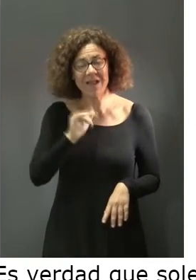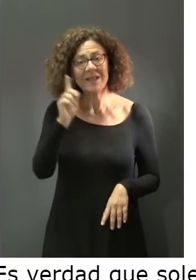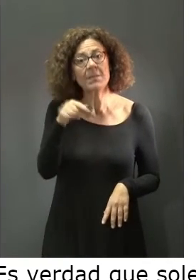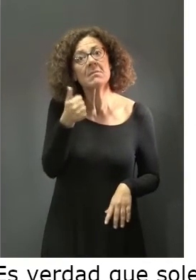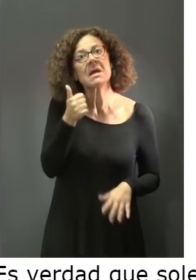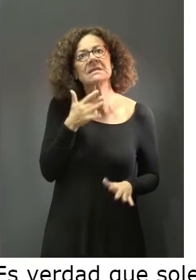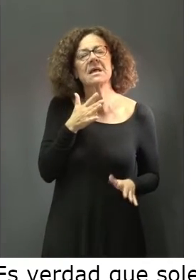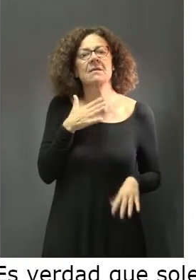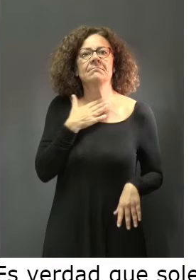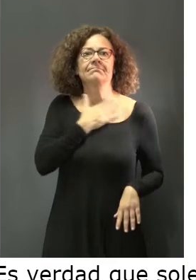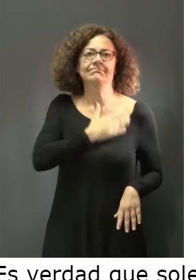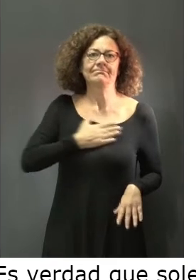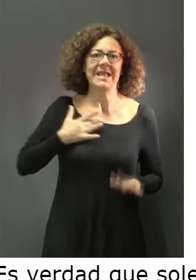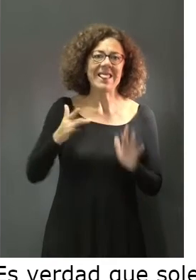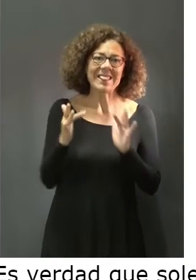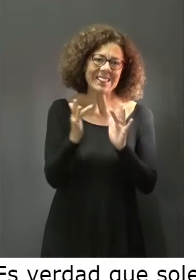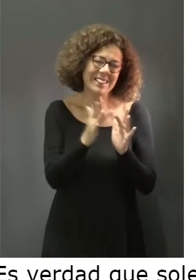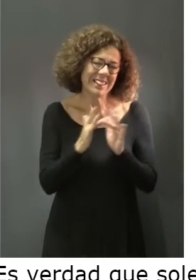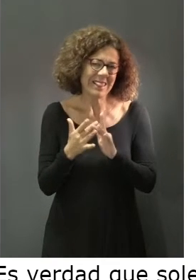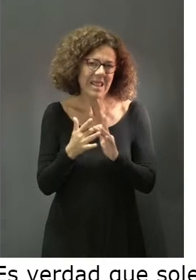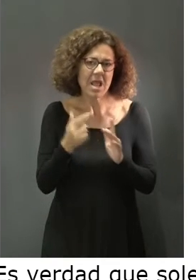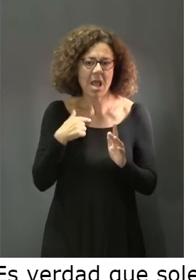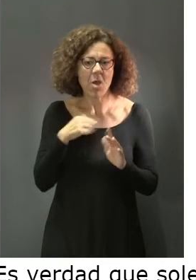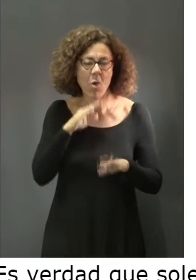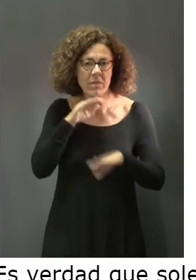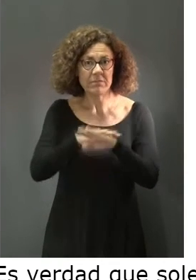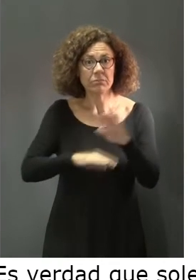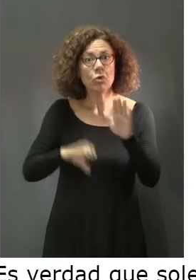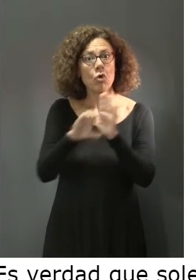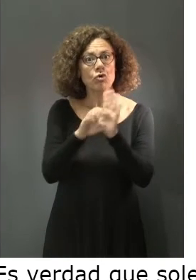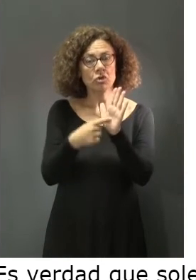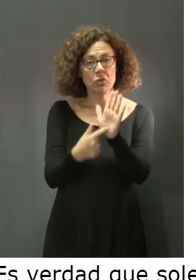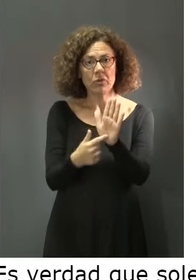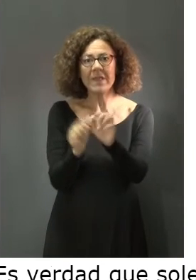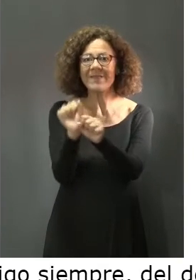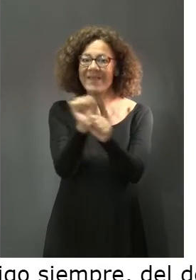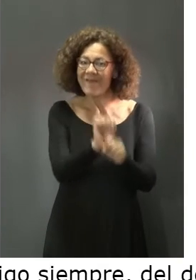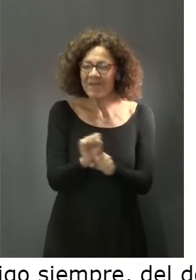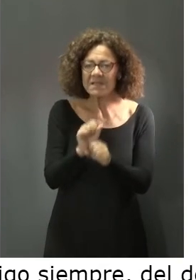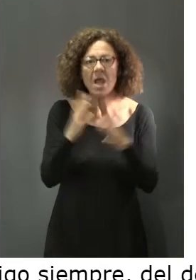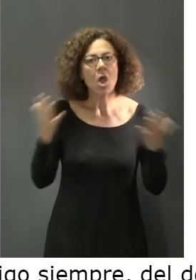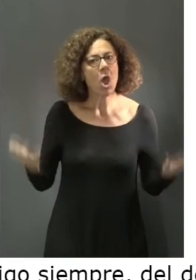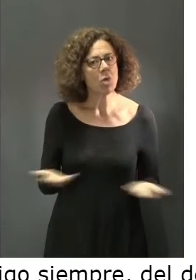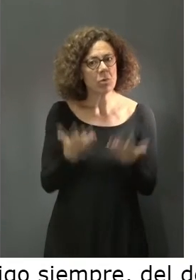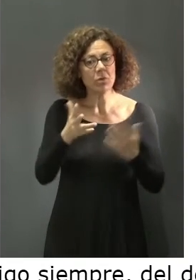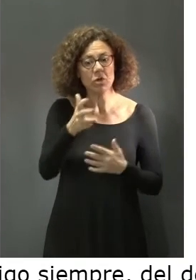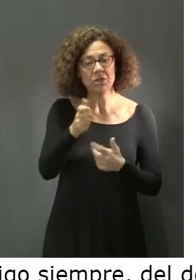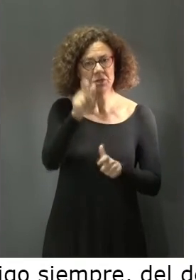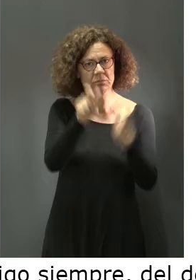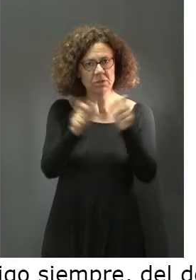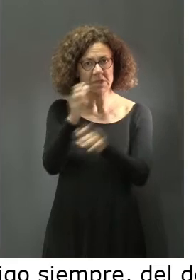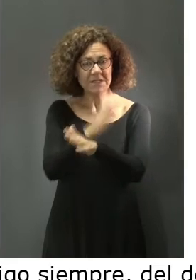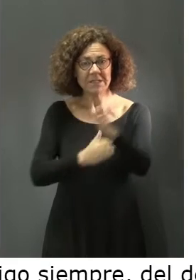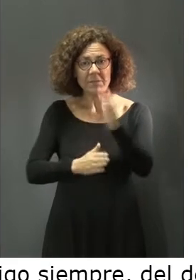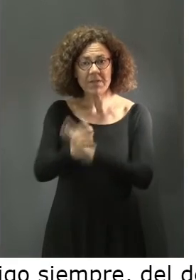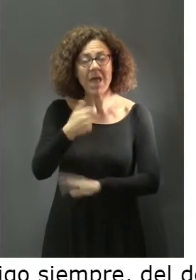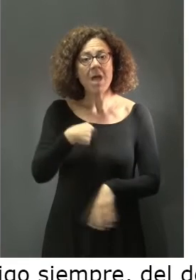más cercana a esto que digo, a la propia visión constitucional de defensa y promoción de los derechos de las personas con discapacidad, y me